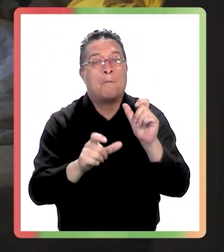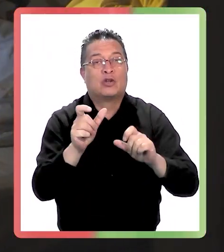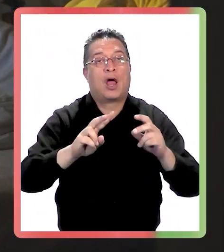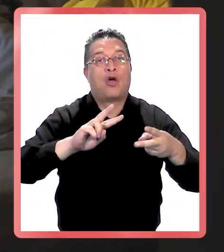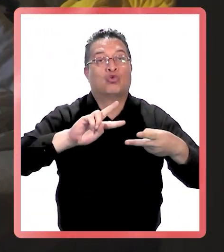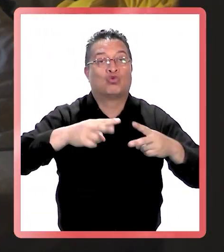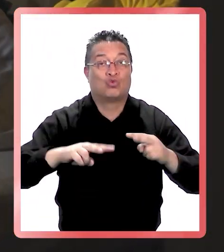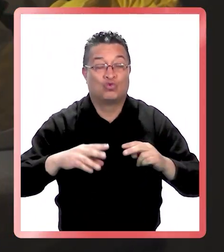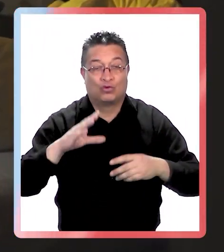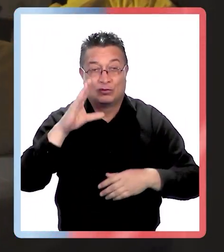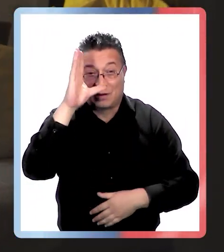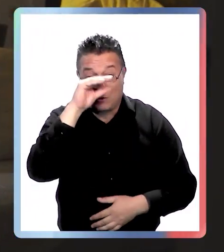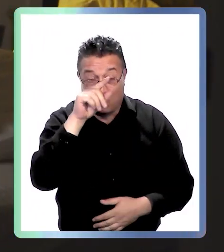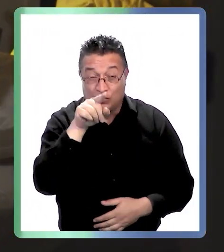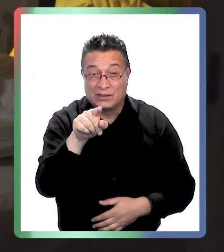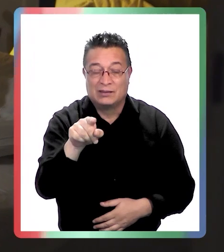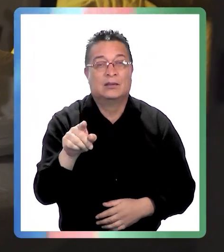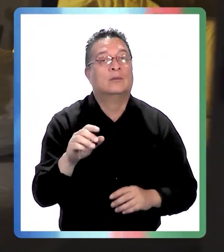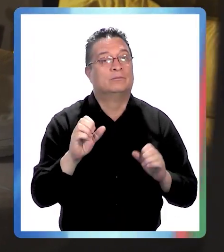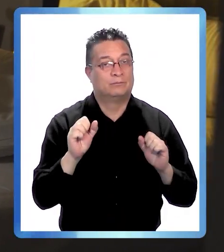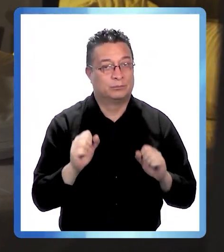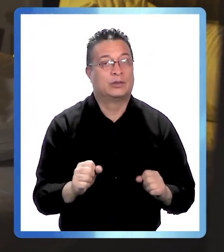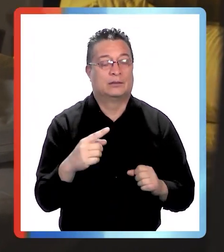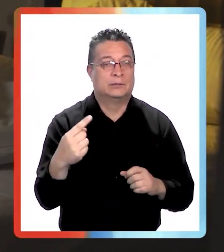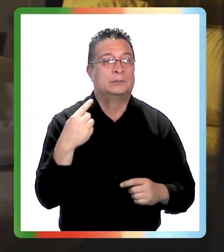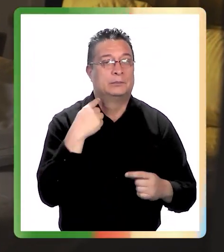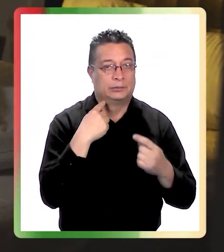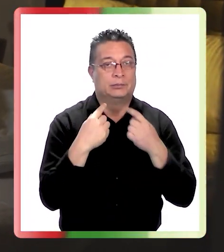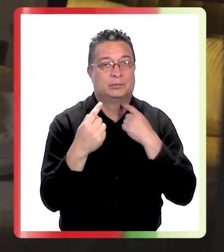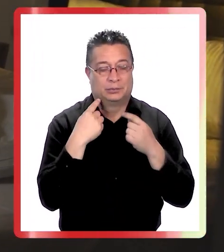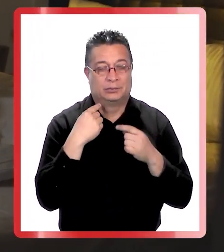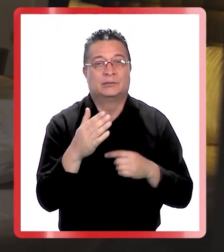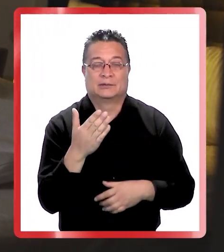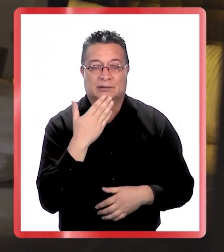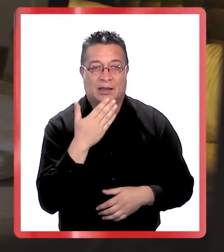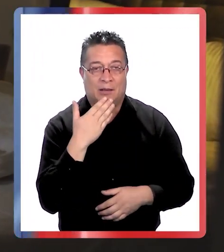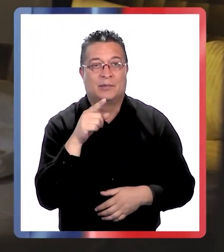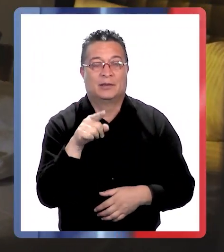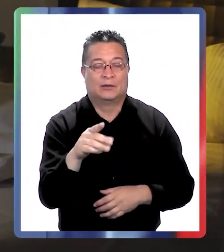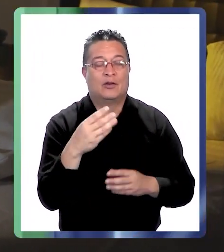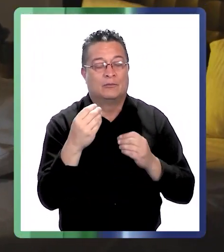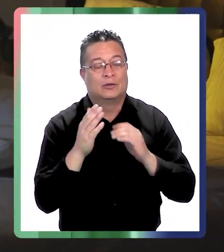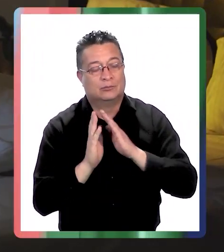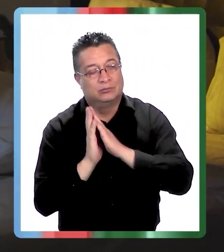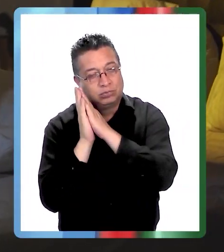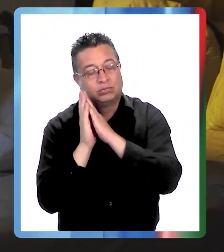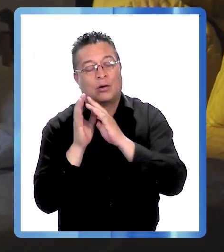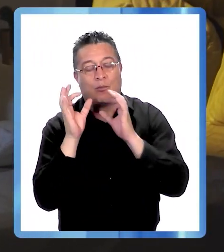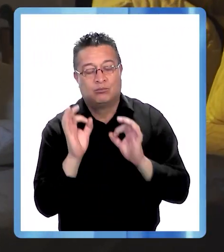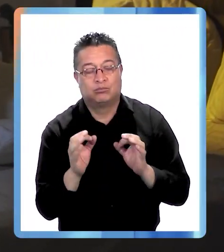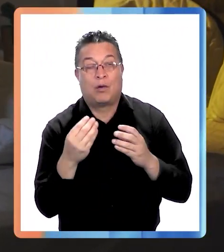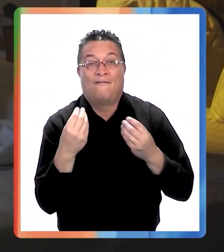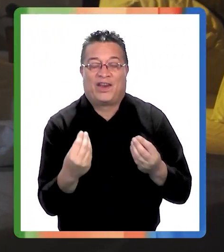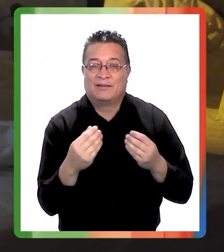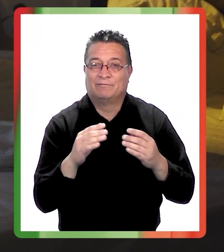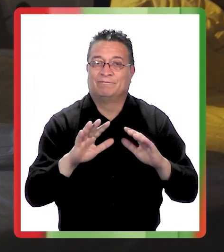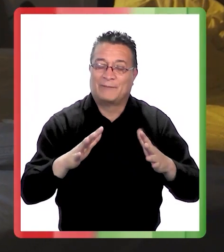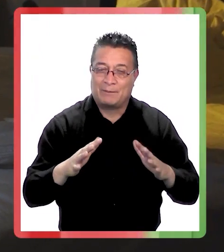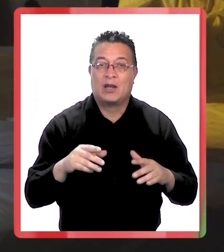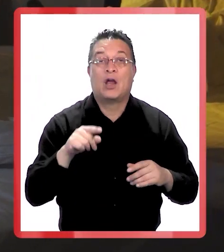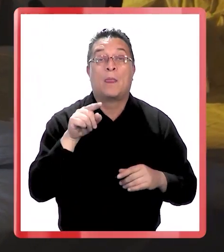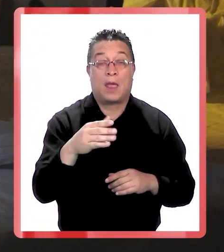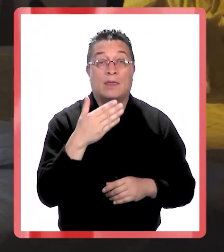que hacen turnos de noche, también puede en el fondo alterar el buen dormir y la buena higiene del sueño.